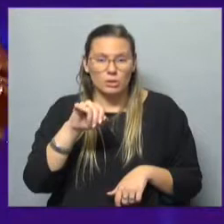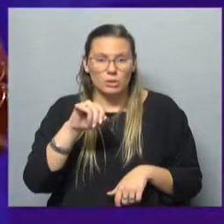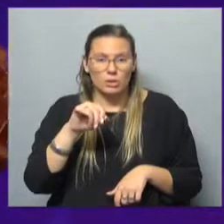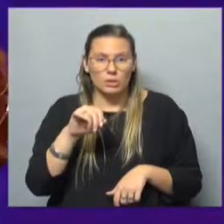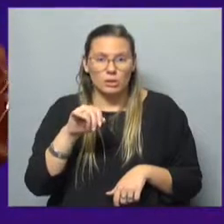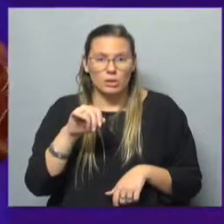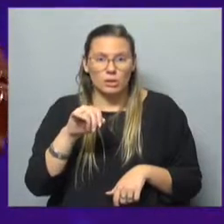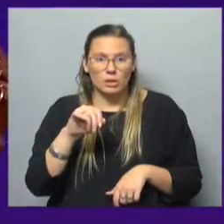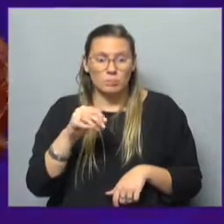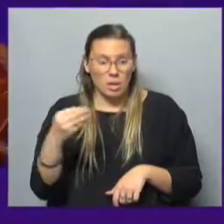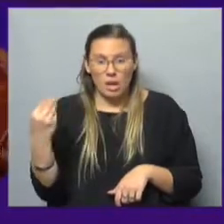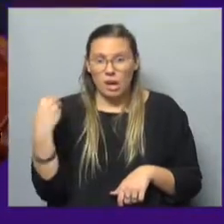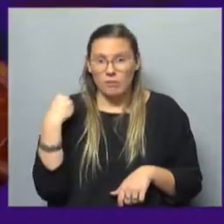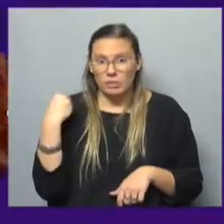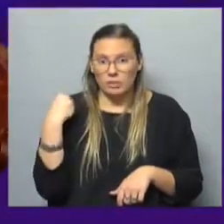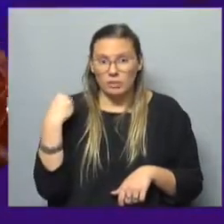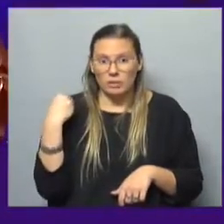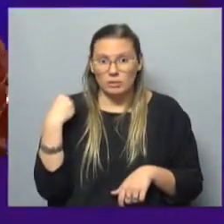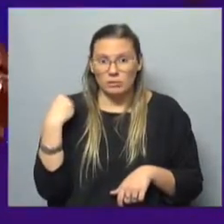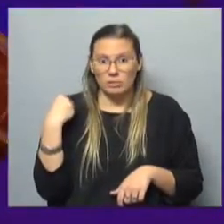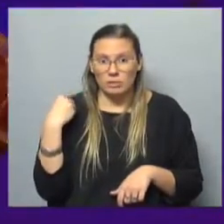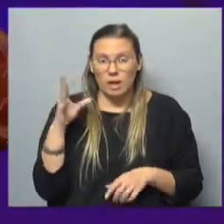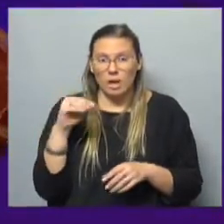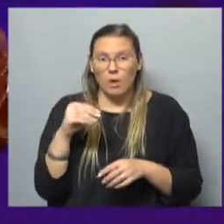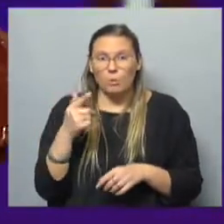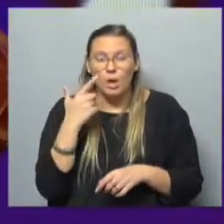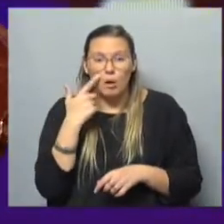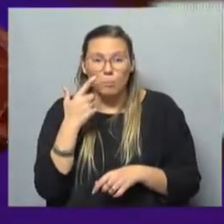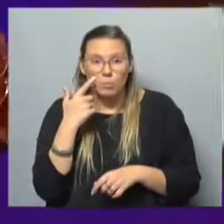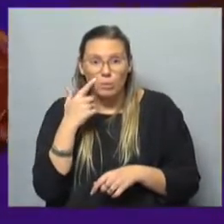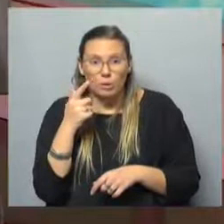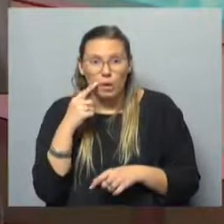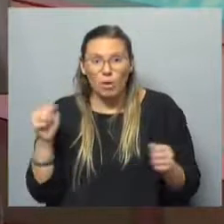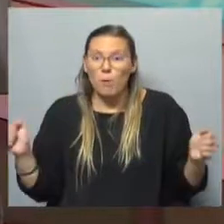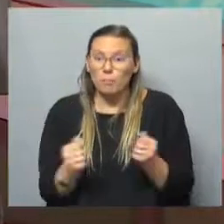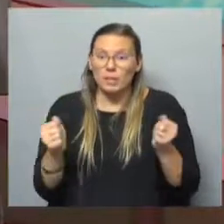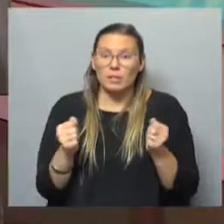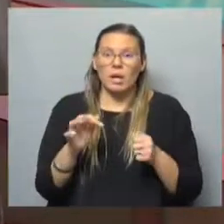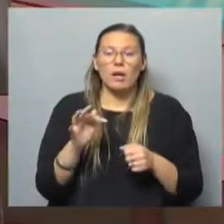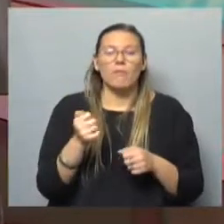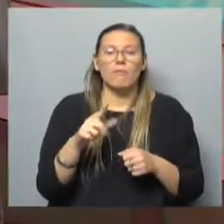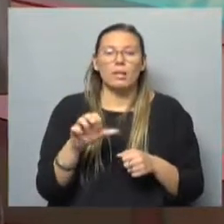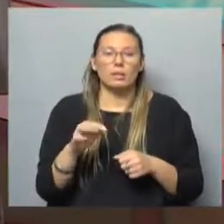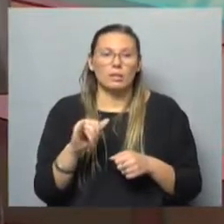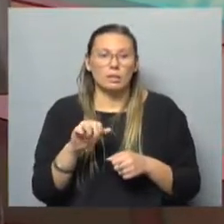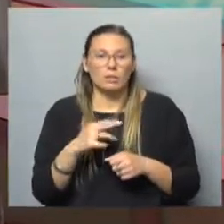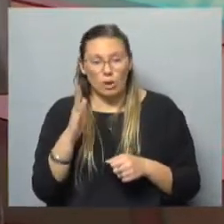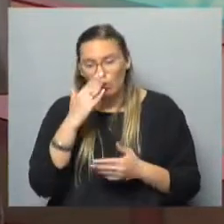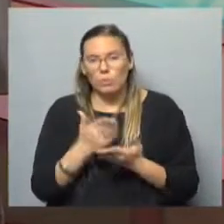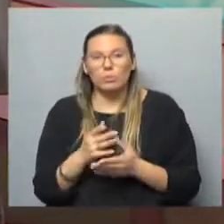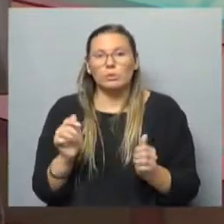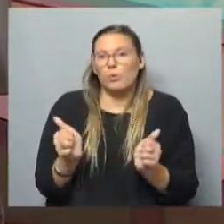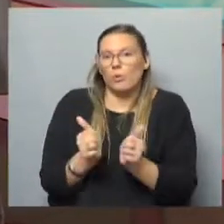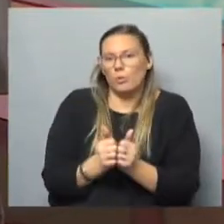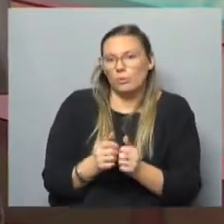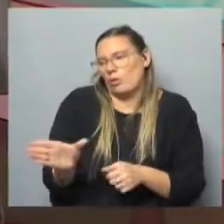me llega la noticia que, bueno, iba a hacer una prueba en Fete y Resta como platillero. Y bueno, terminé tocando con Ronan y